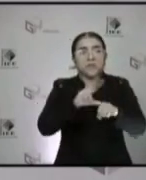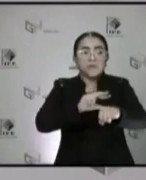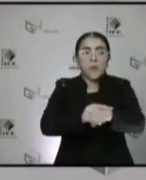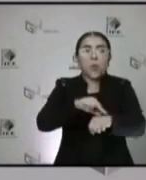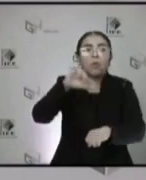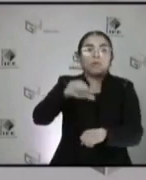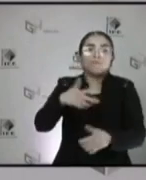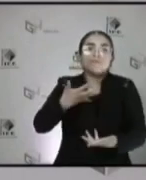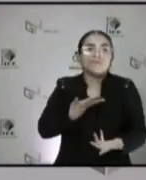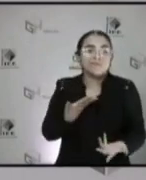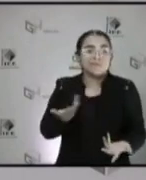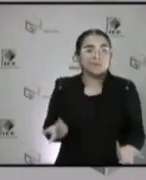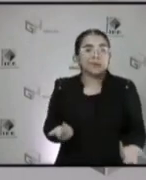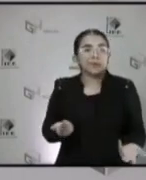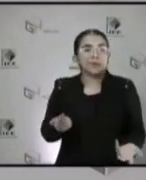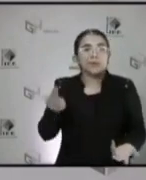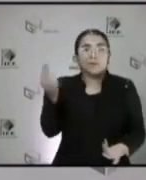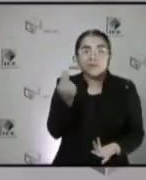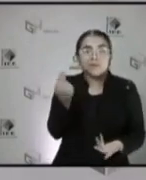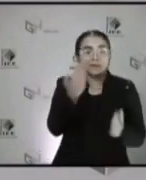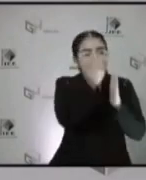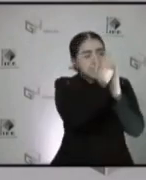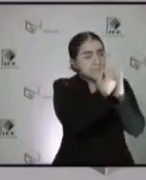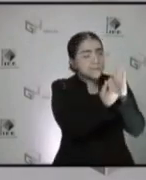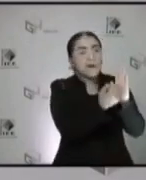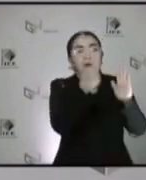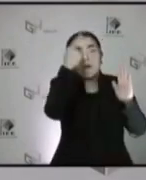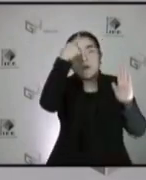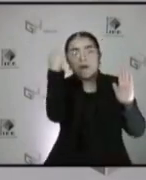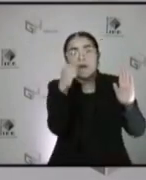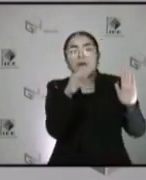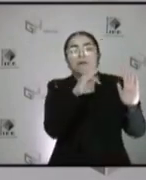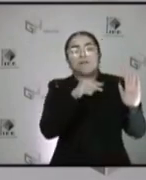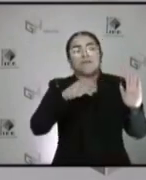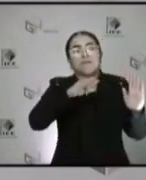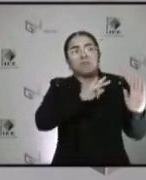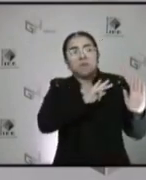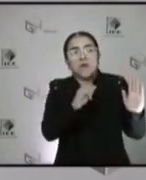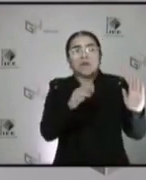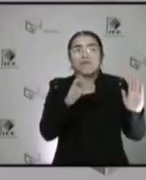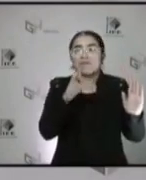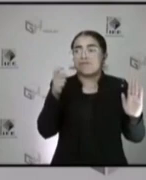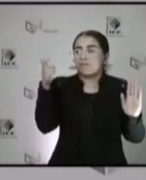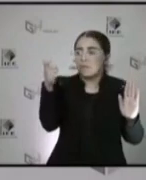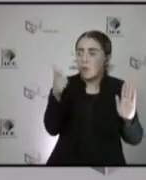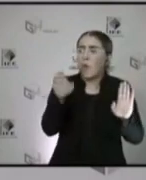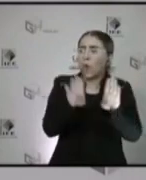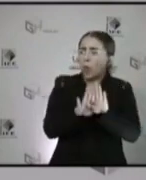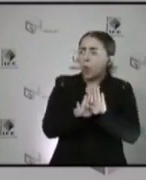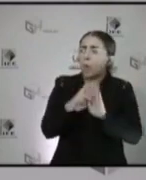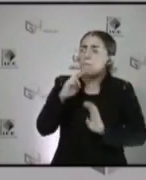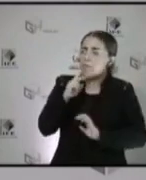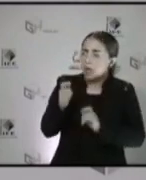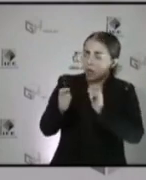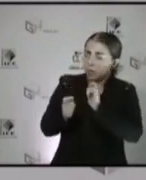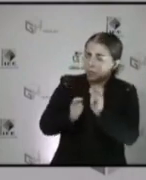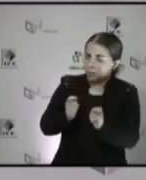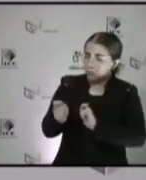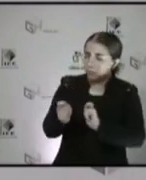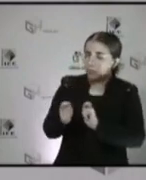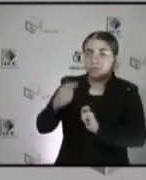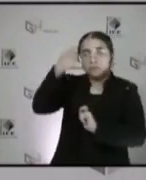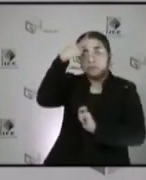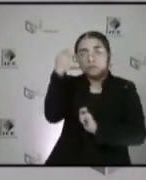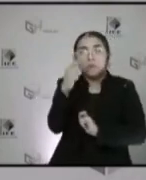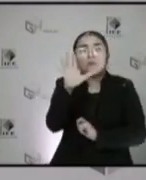hoy, y que tenemos que hacer una reingeniería para que hagamos más eficientes los recursos. Hoy, el 42%